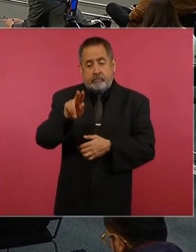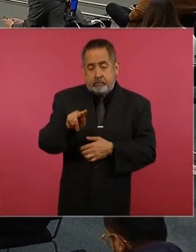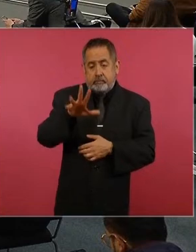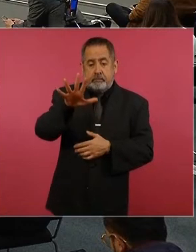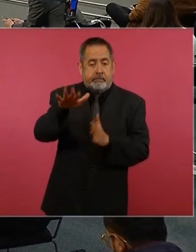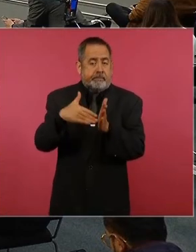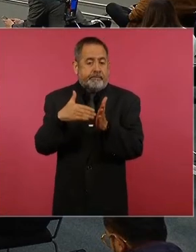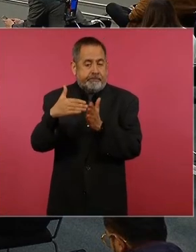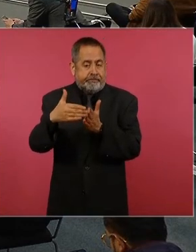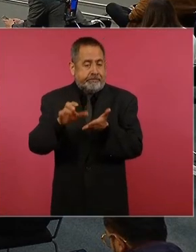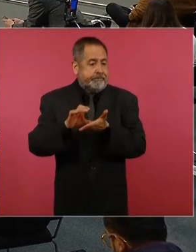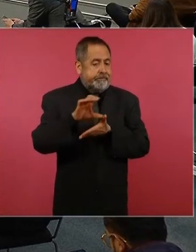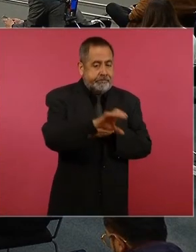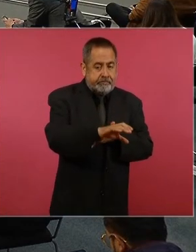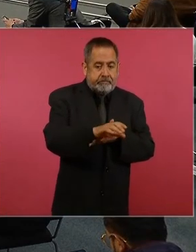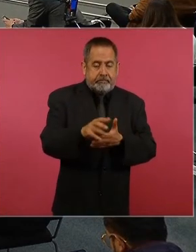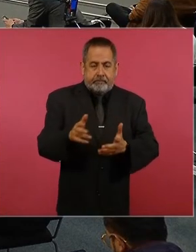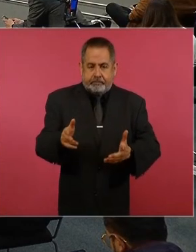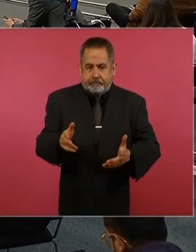5.085 millones,